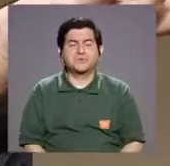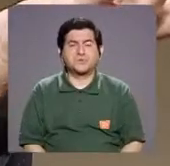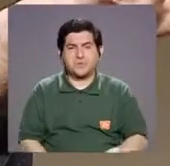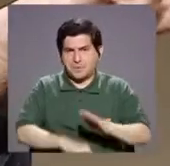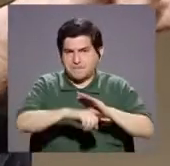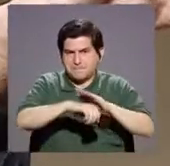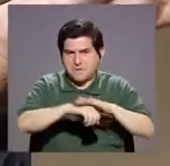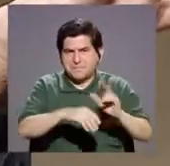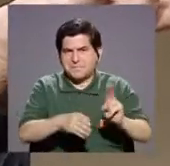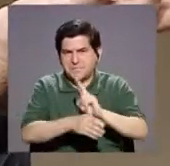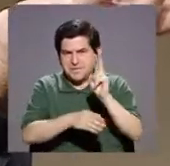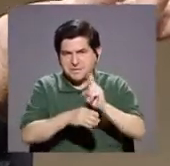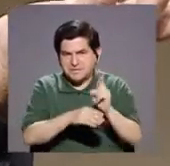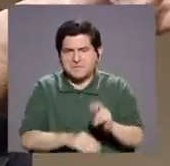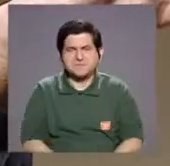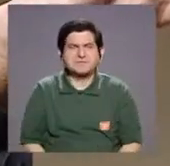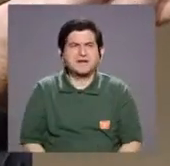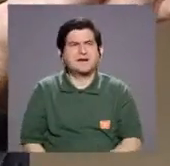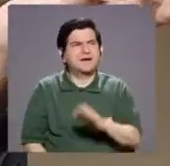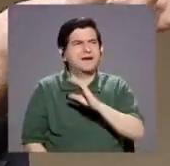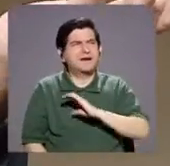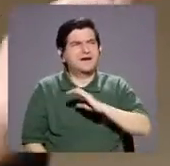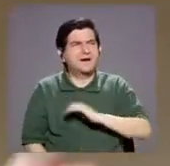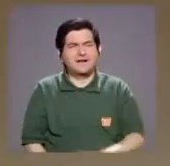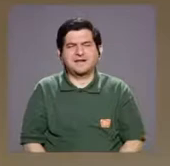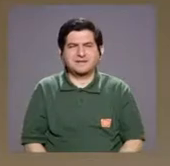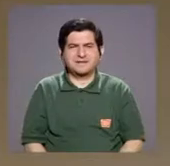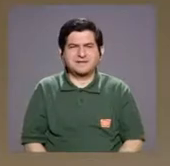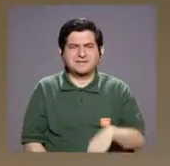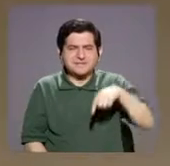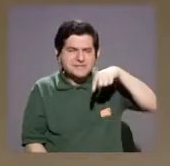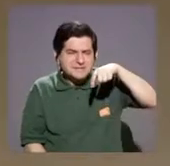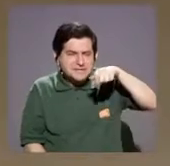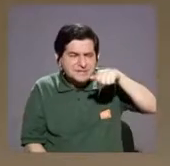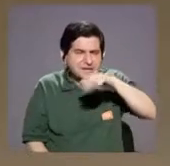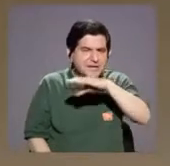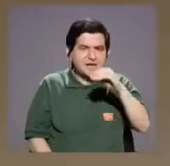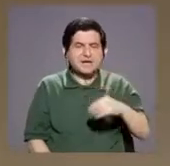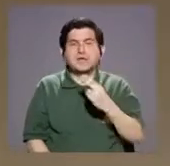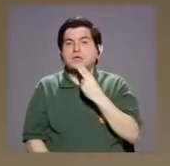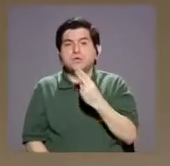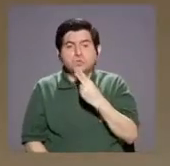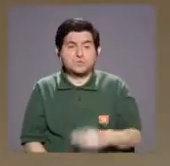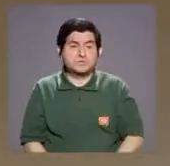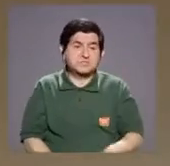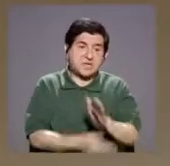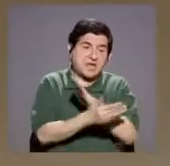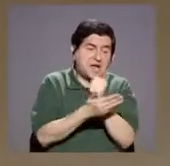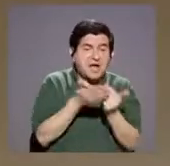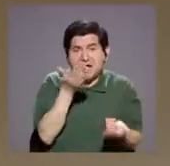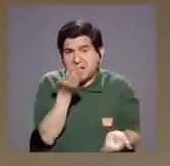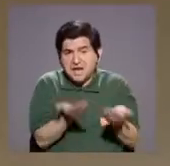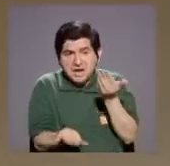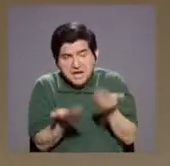me permite usar ese término un agridulce en el sentido de que algunas cosas